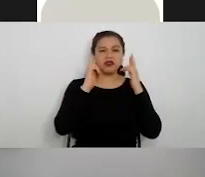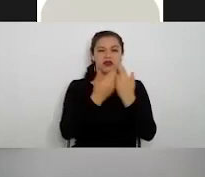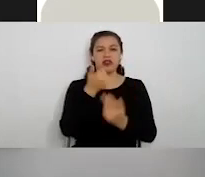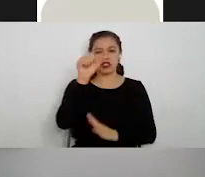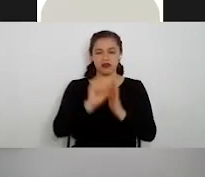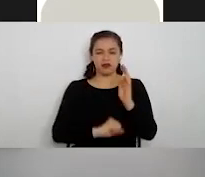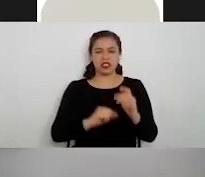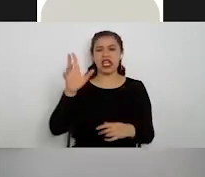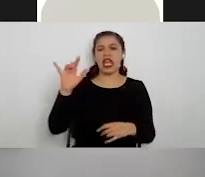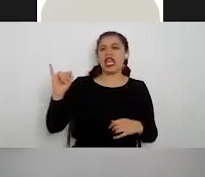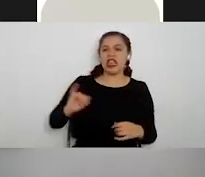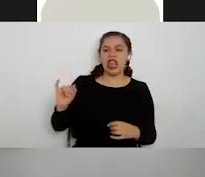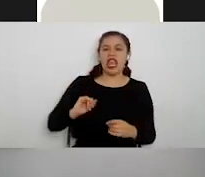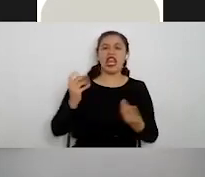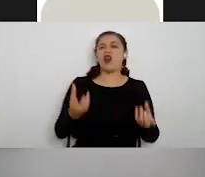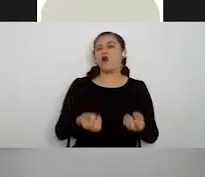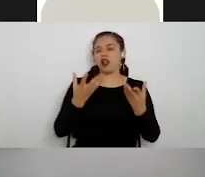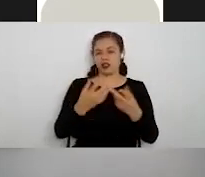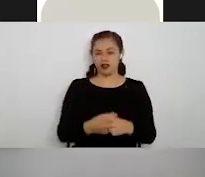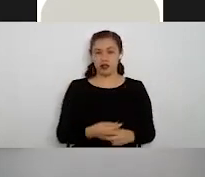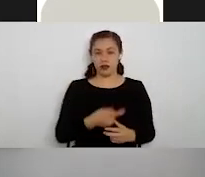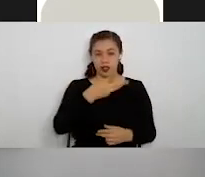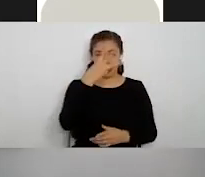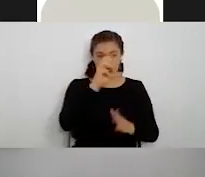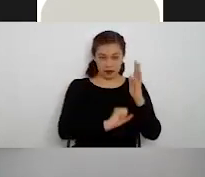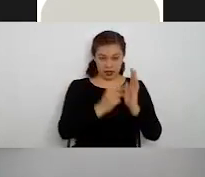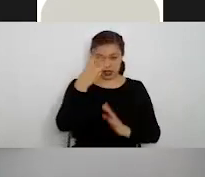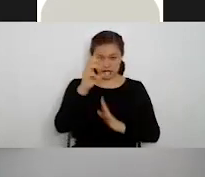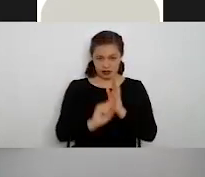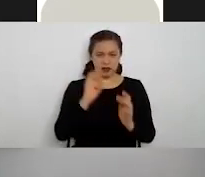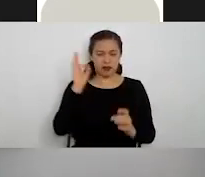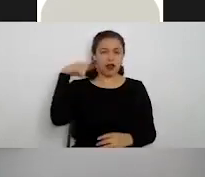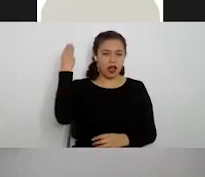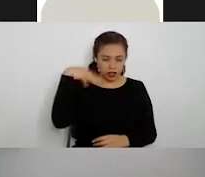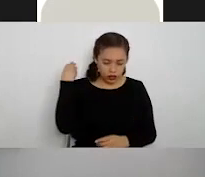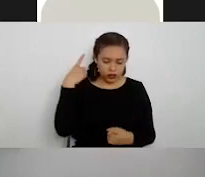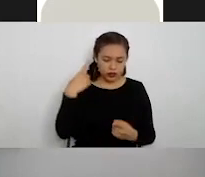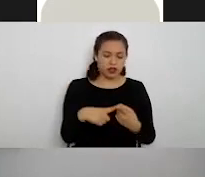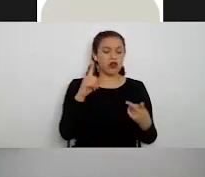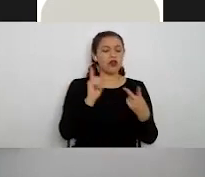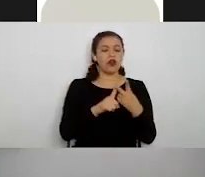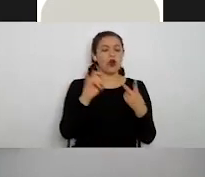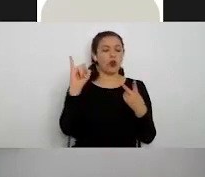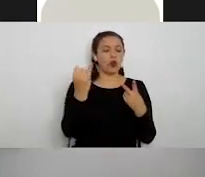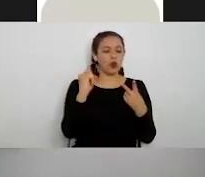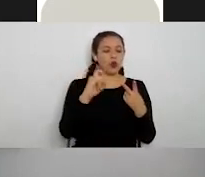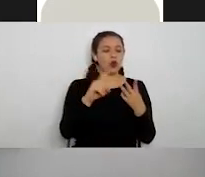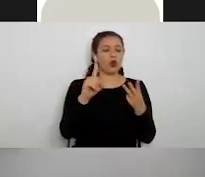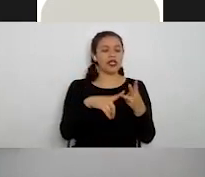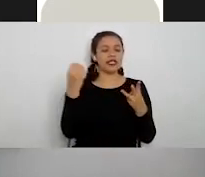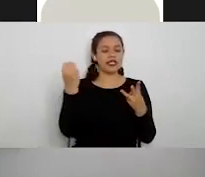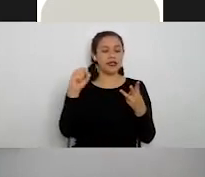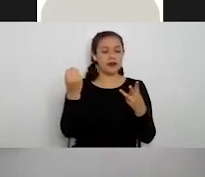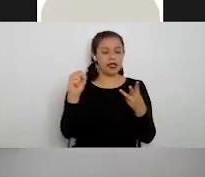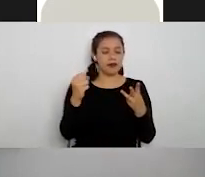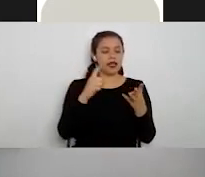interés. Pero cada 3 meses, en marzo, en junio, en septiembre y ahora